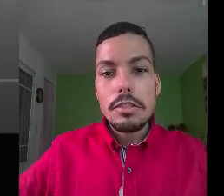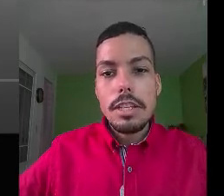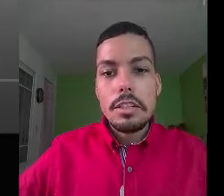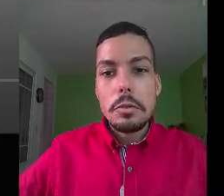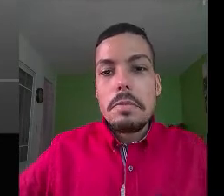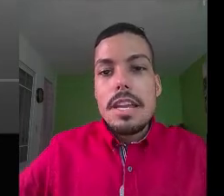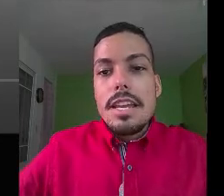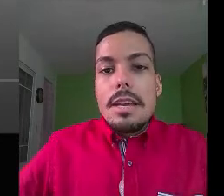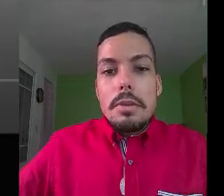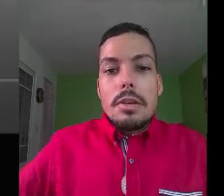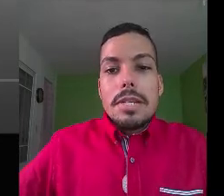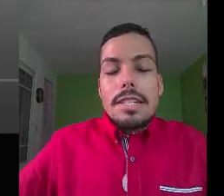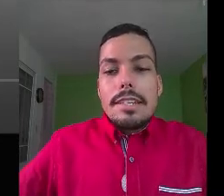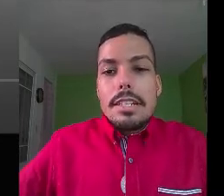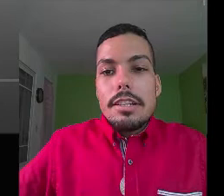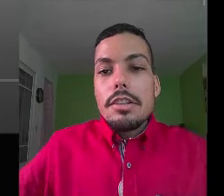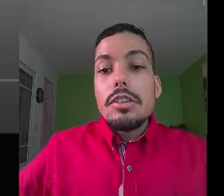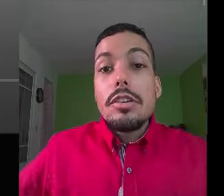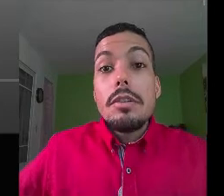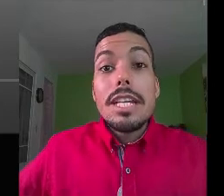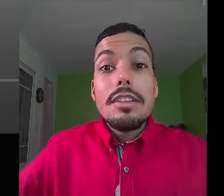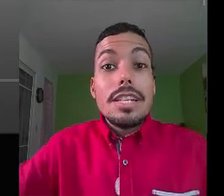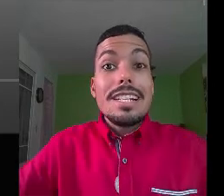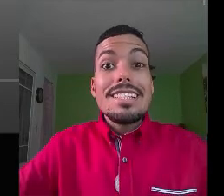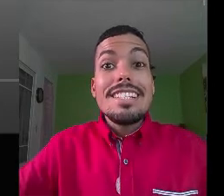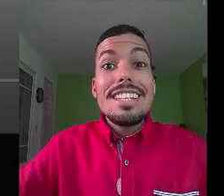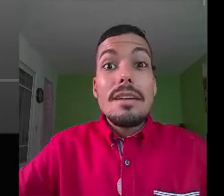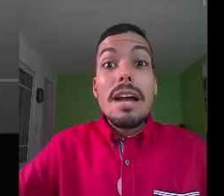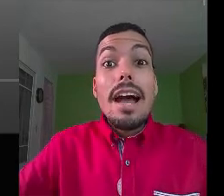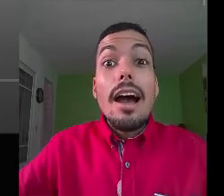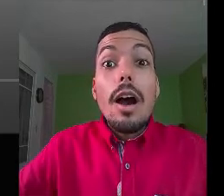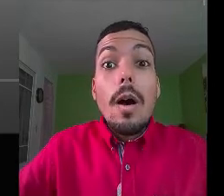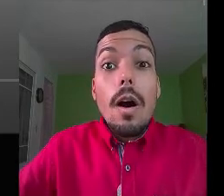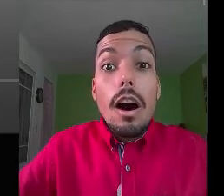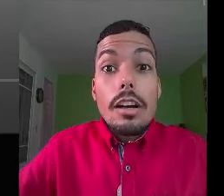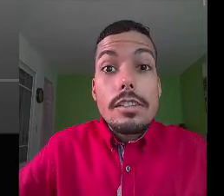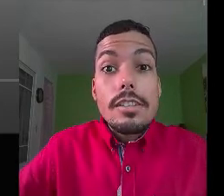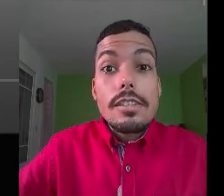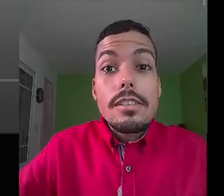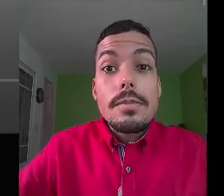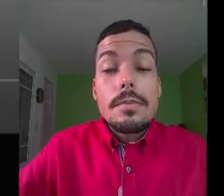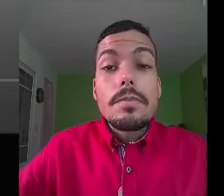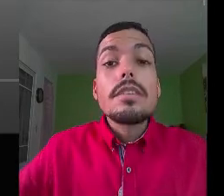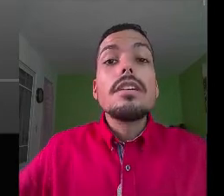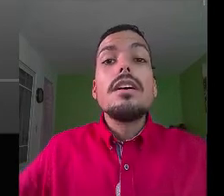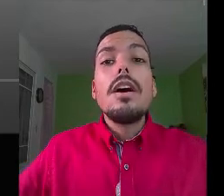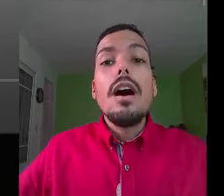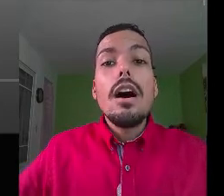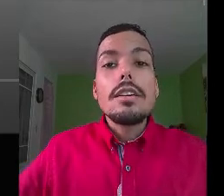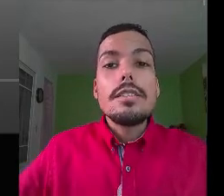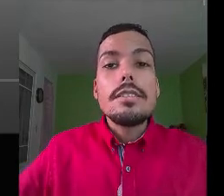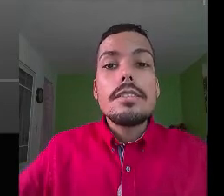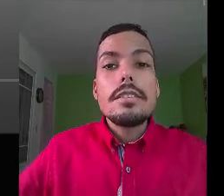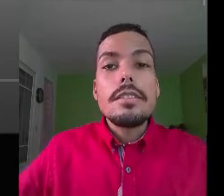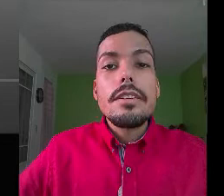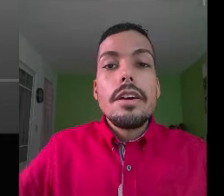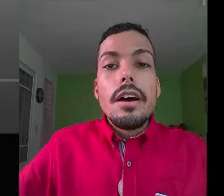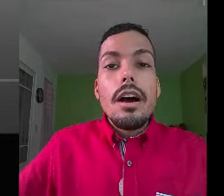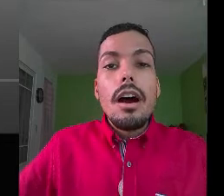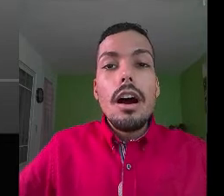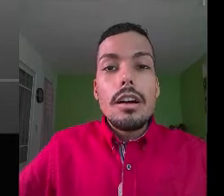¿verdad? Y conociendo. Pero mire, ese va a ser nuestro nuevo amiguito y él se llama Ox.